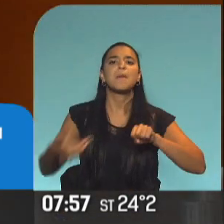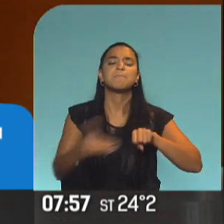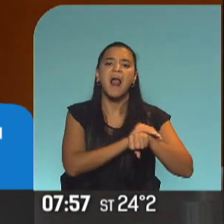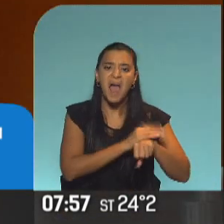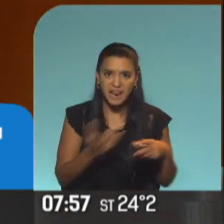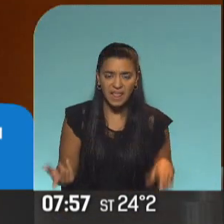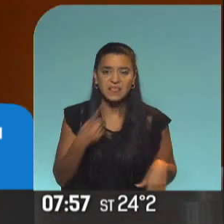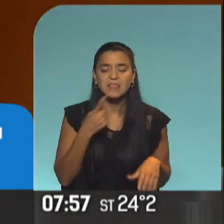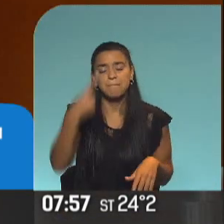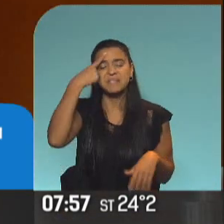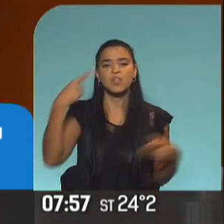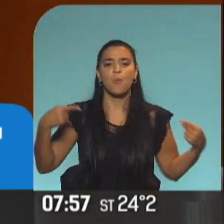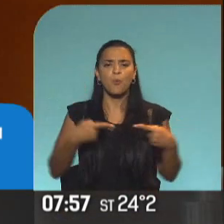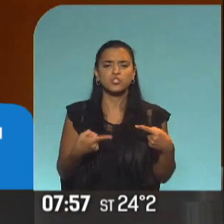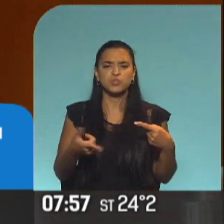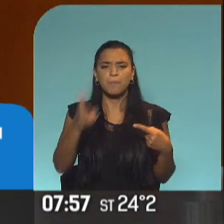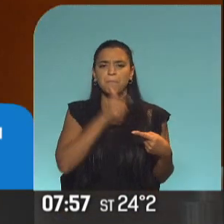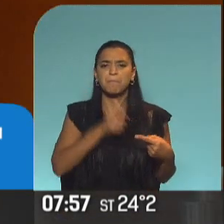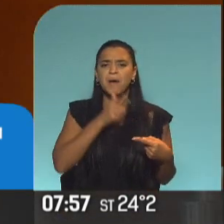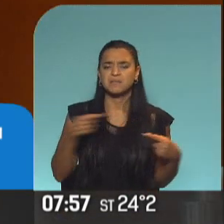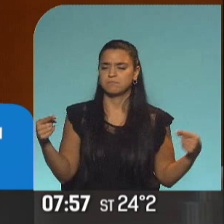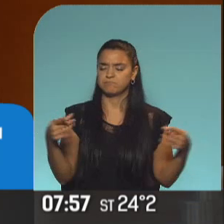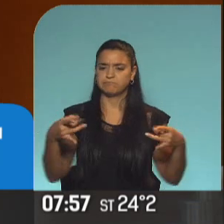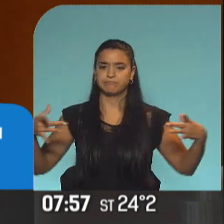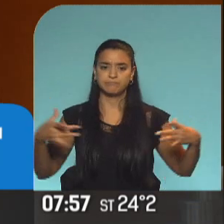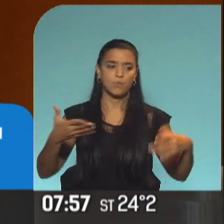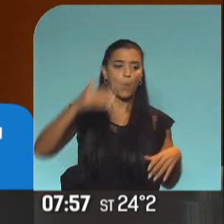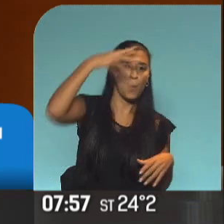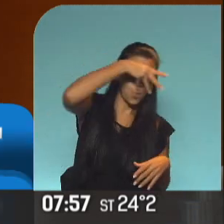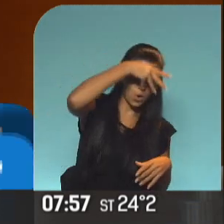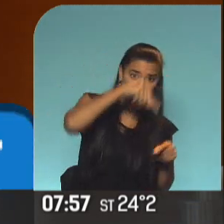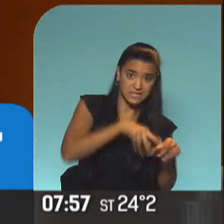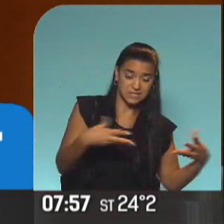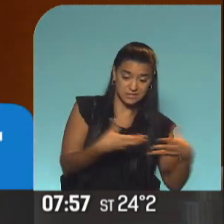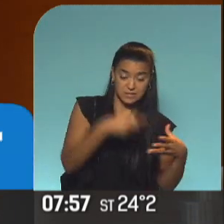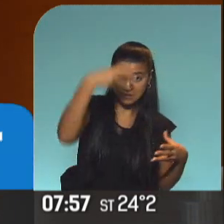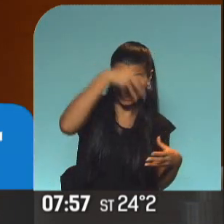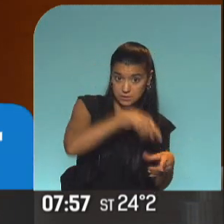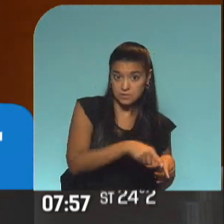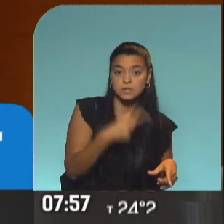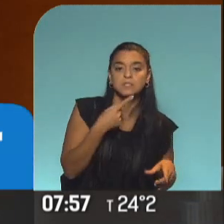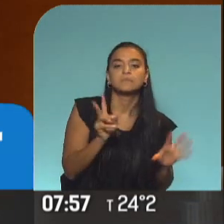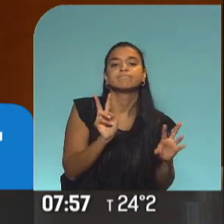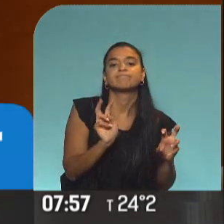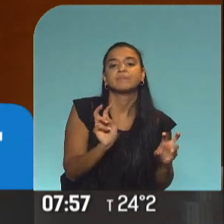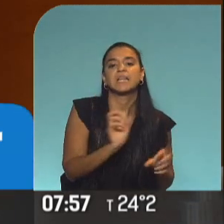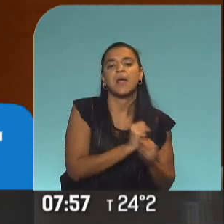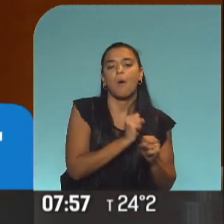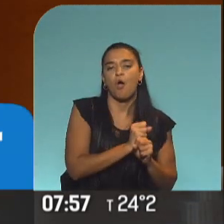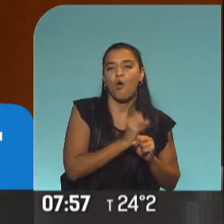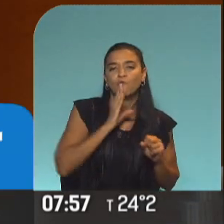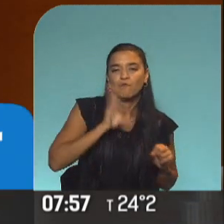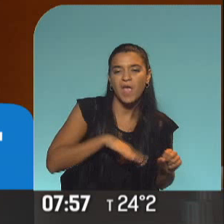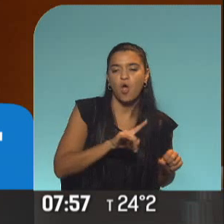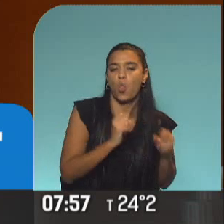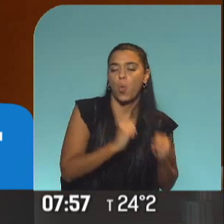en la oposición, porque Sí. pareciera que hay como un yin y un yang, ¿no? Sí. Patricia Bullrich, por un lado, que hace, entre comillas, el trabajo sucio, o es la